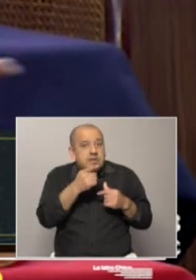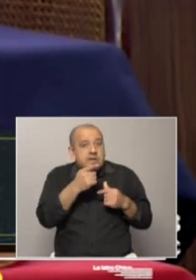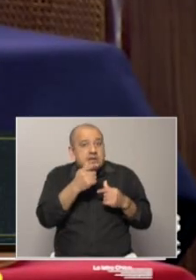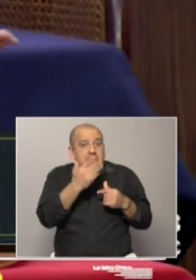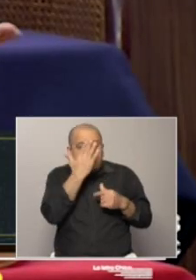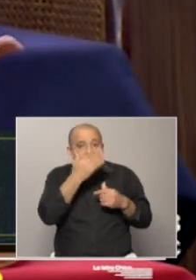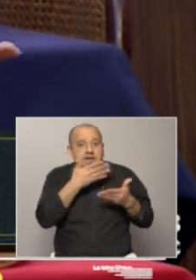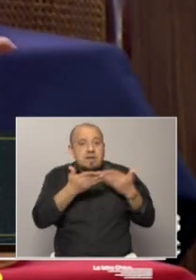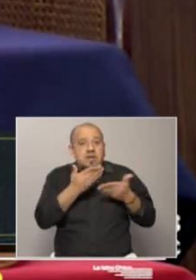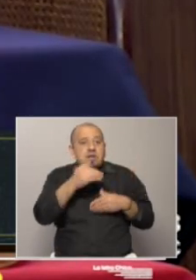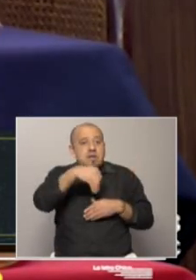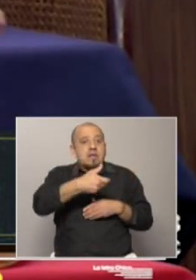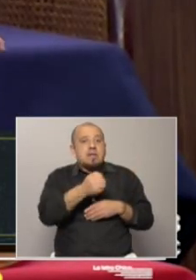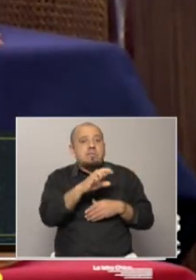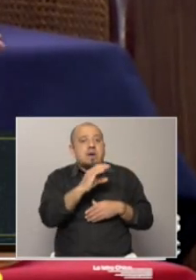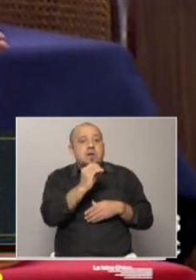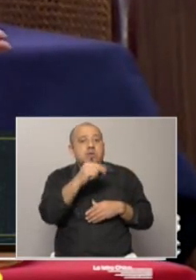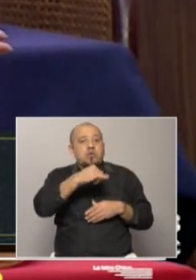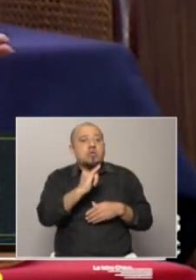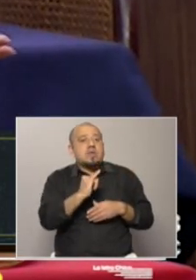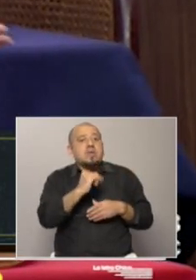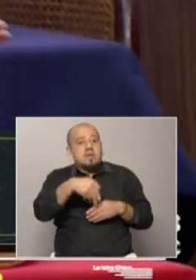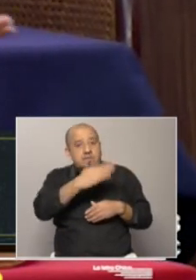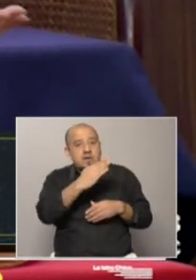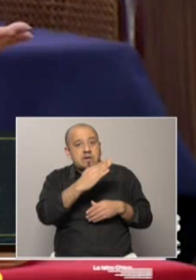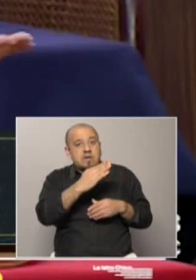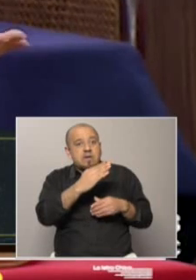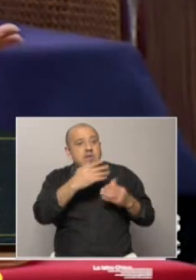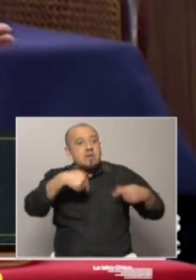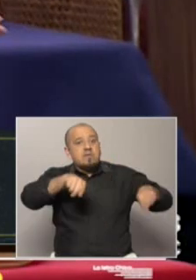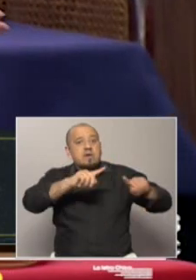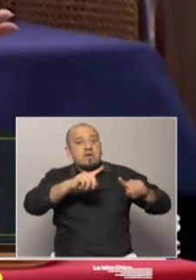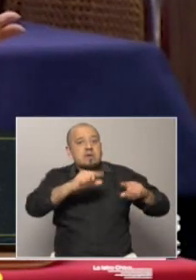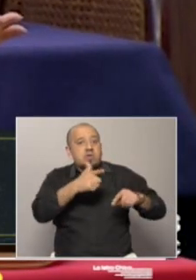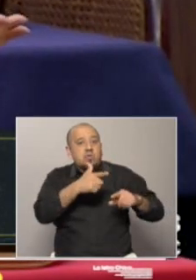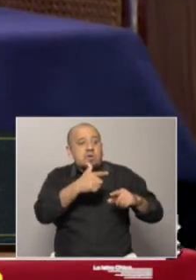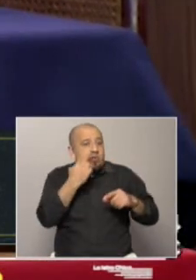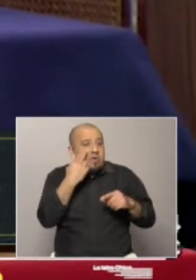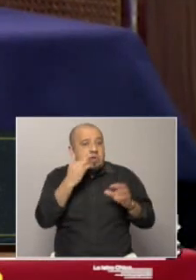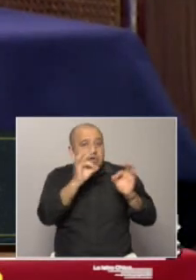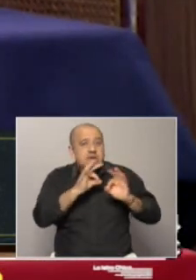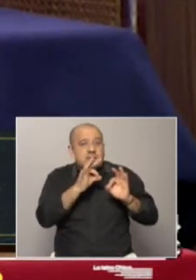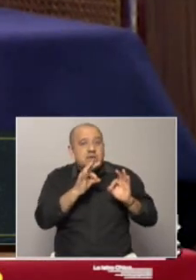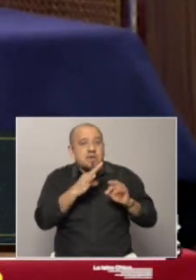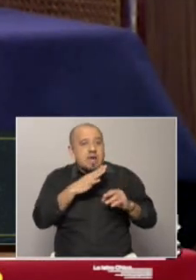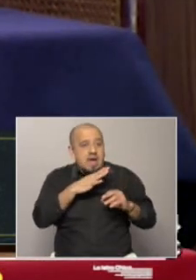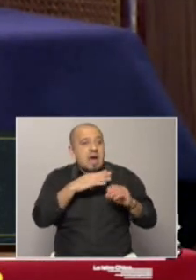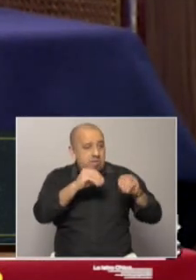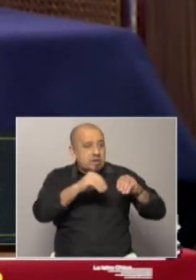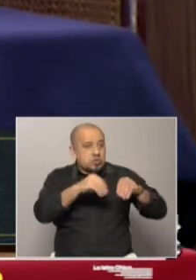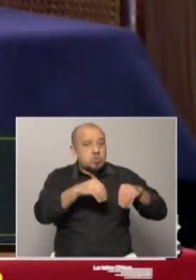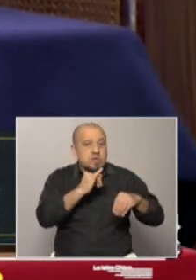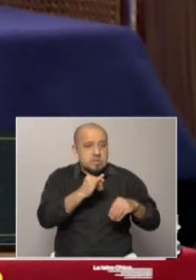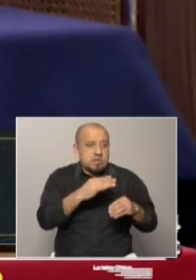Carnaval, al Marconi, van todos los primeros premios y van los vecinos y no pasa nada de noche. Claro que hay basura,